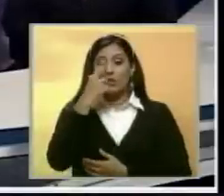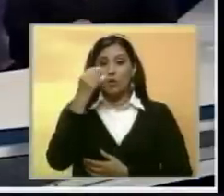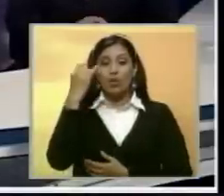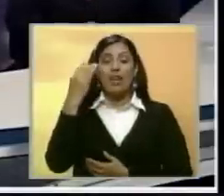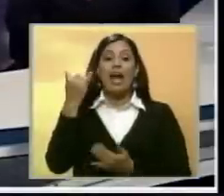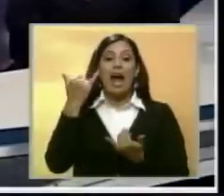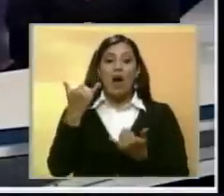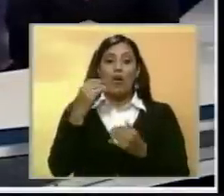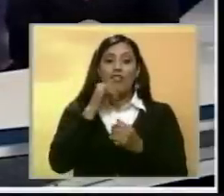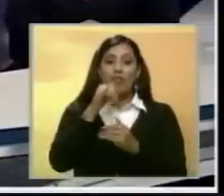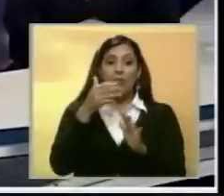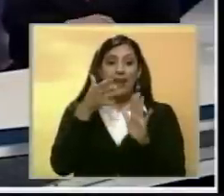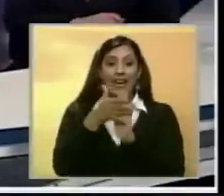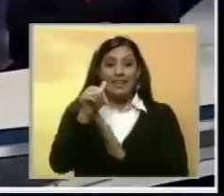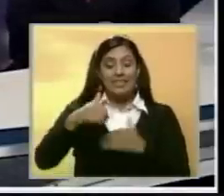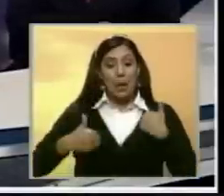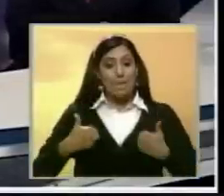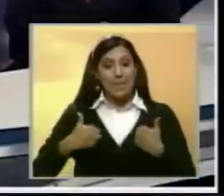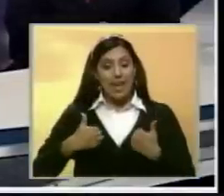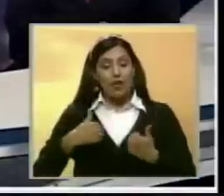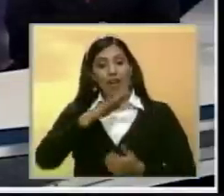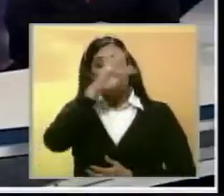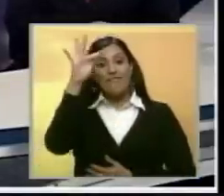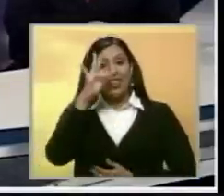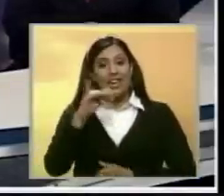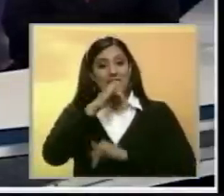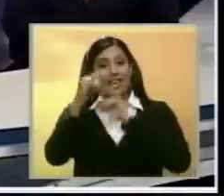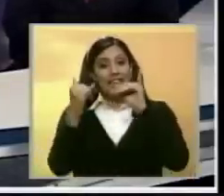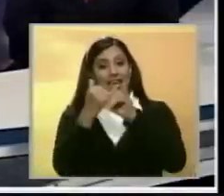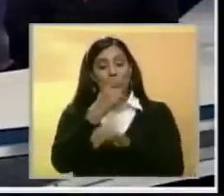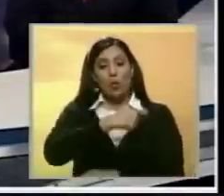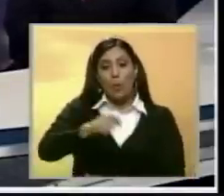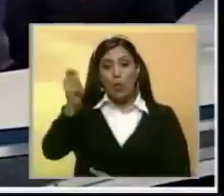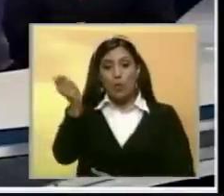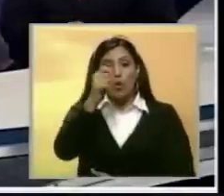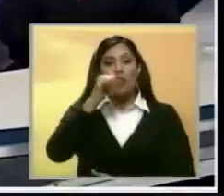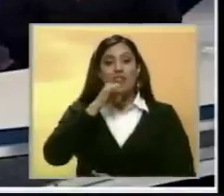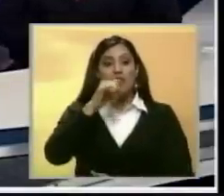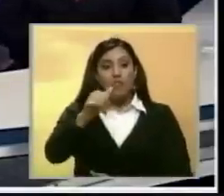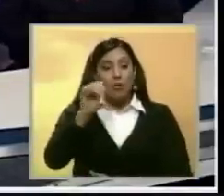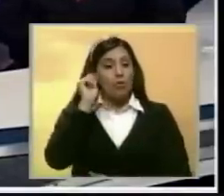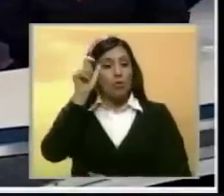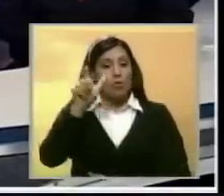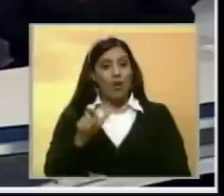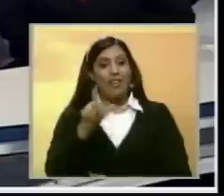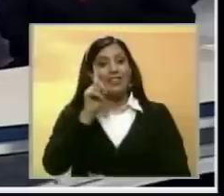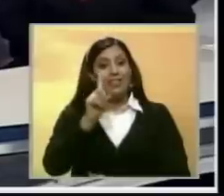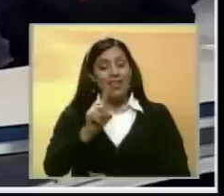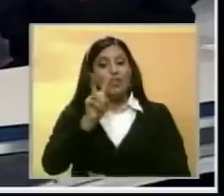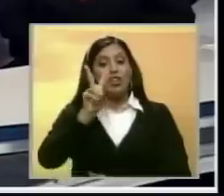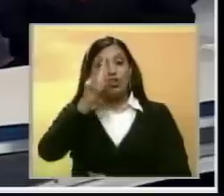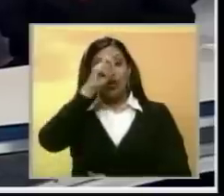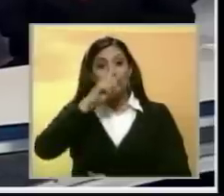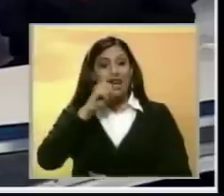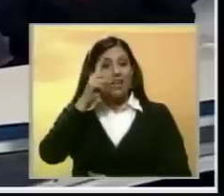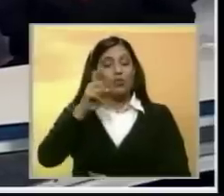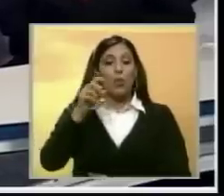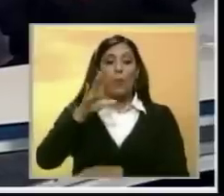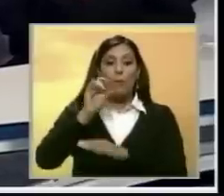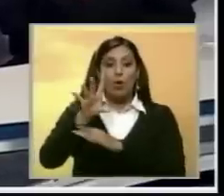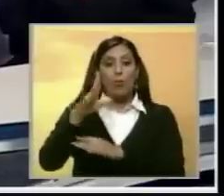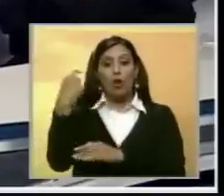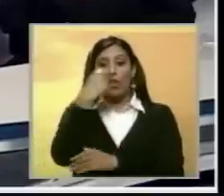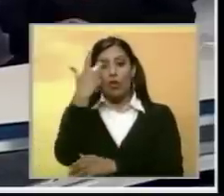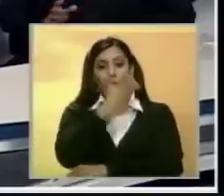a la pausa, les informamos que este miércoles la Federación Internacional de Tenis anunció que María Sharapova deberá cumplir 2 años de suspensión por